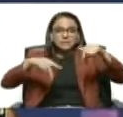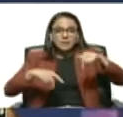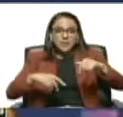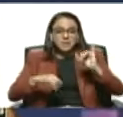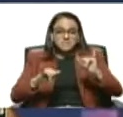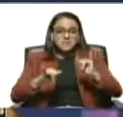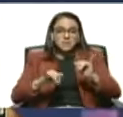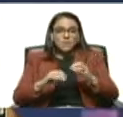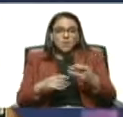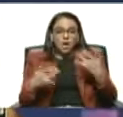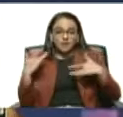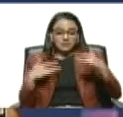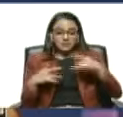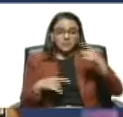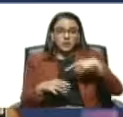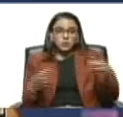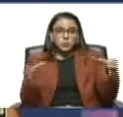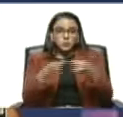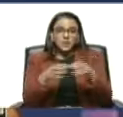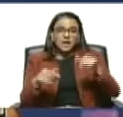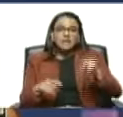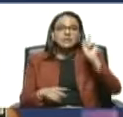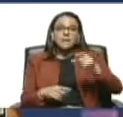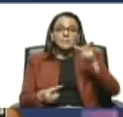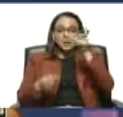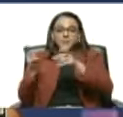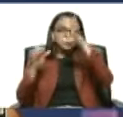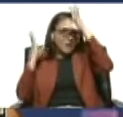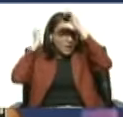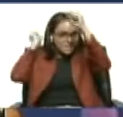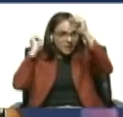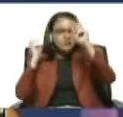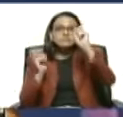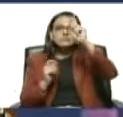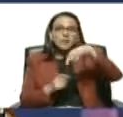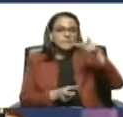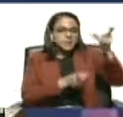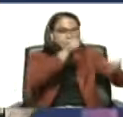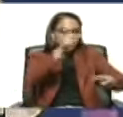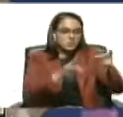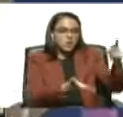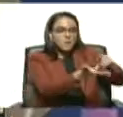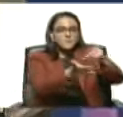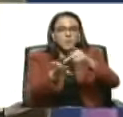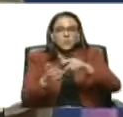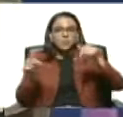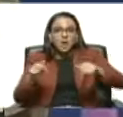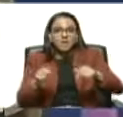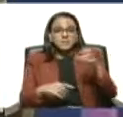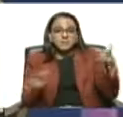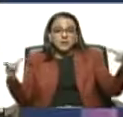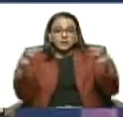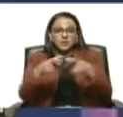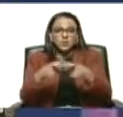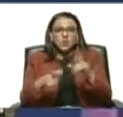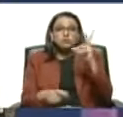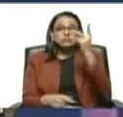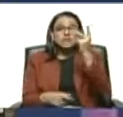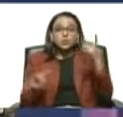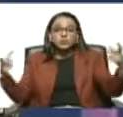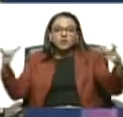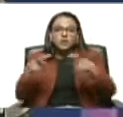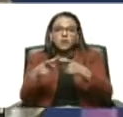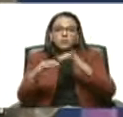a los embajadores y embajadoras que están presentes en esta importante actividad, en este seminario, segundo seminario